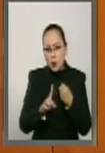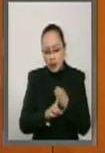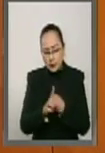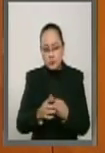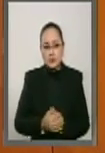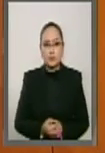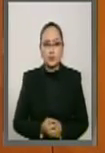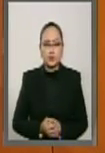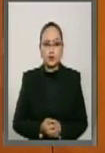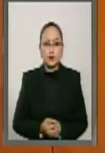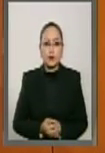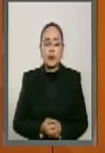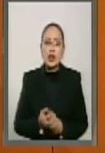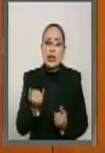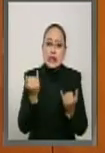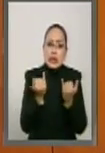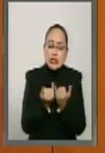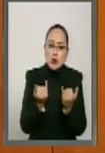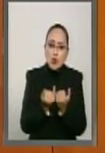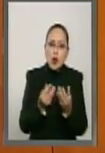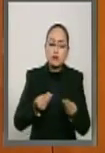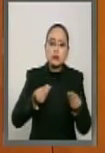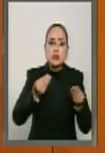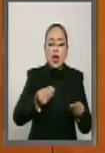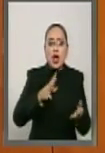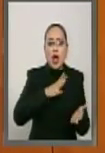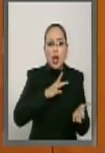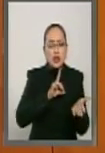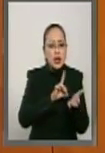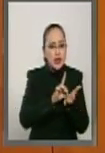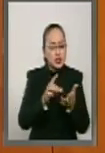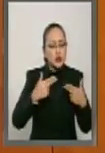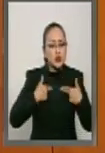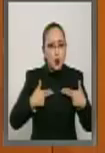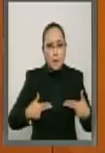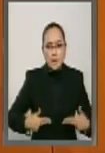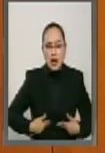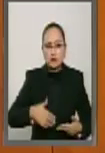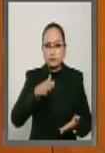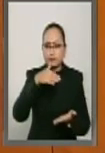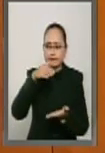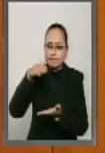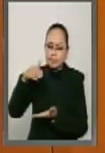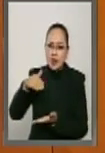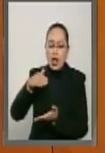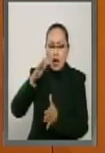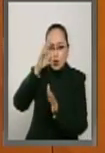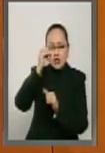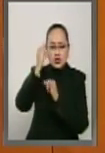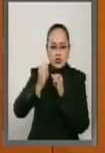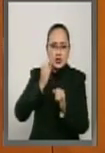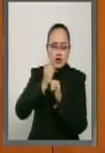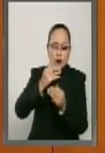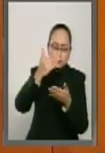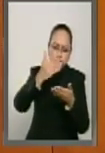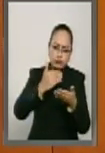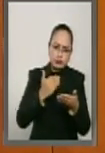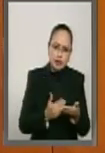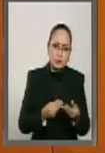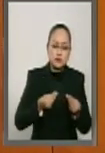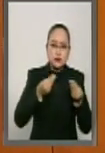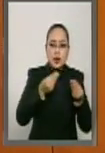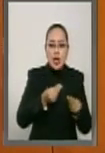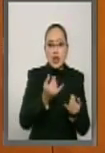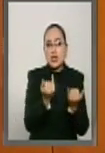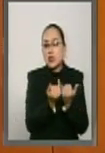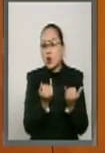garantizamos de igual manera el goce de los derechos humanos recogidos en tratados internacionales